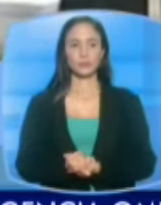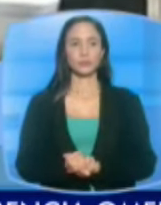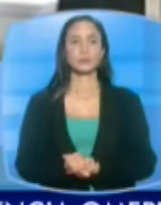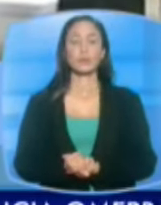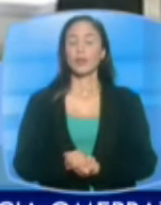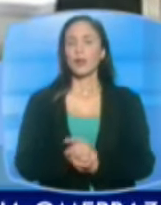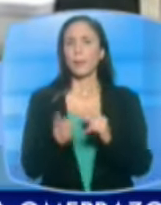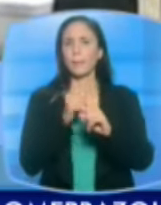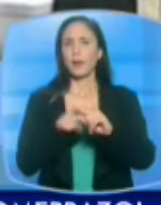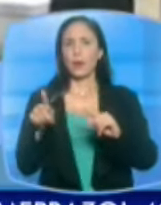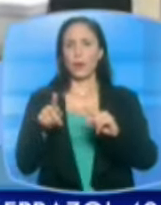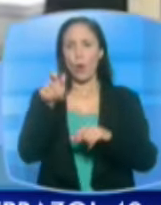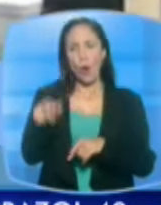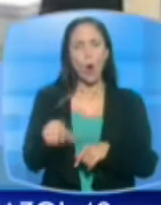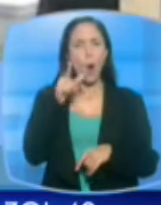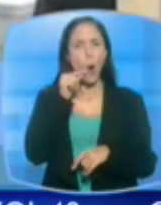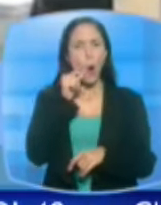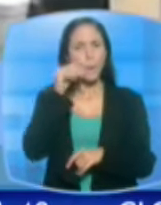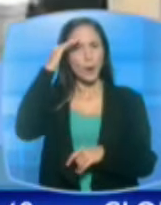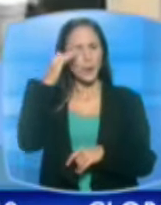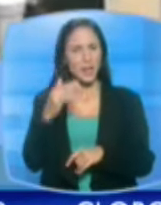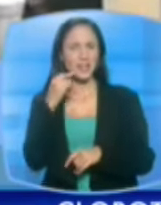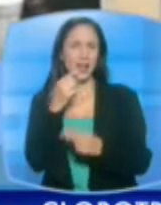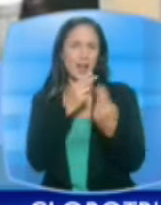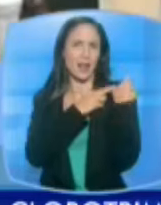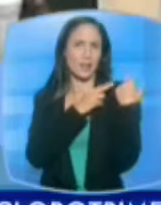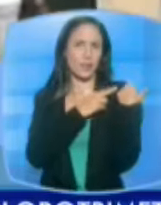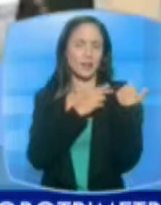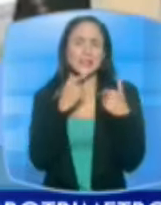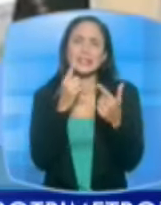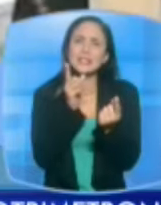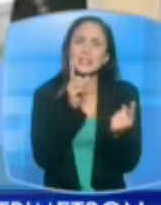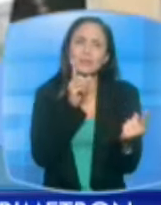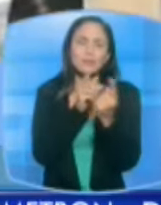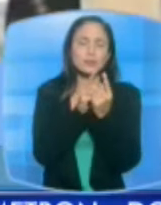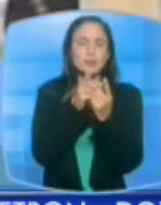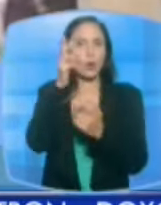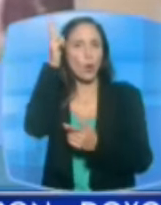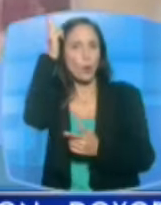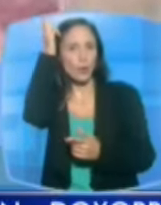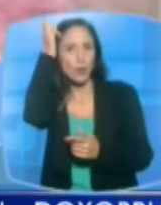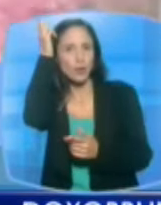Era el general que acompañaba y abrazaba a los pueblos indígenas